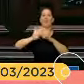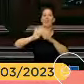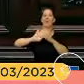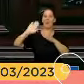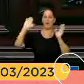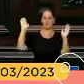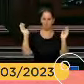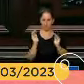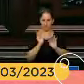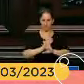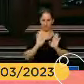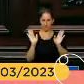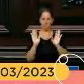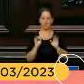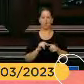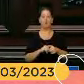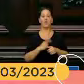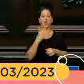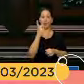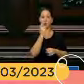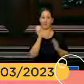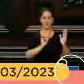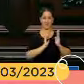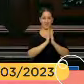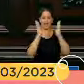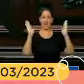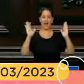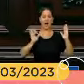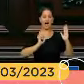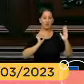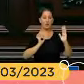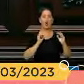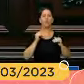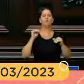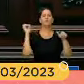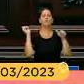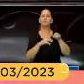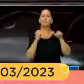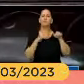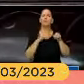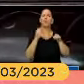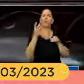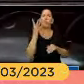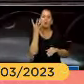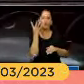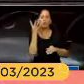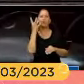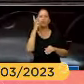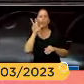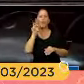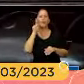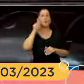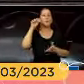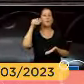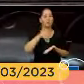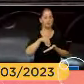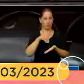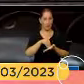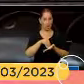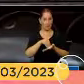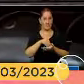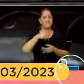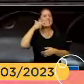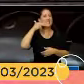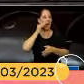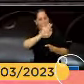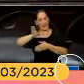desendeudamiento. En los 2 primeros meses del año, el gobierno acumuló un déficit primario de 430 mil millones, sin contar